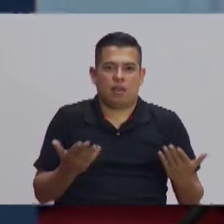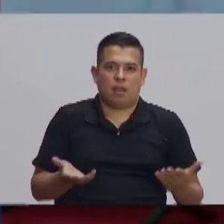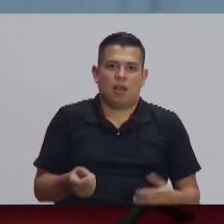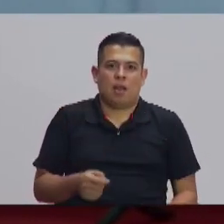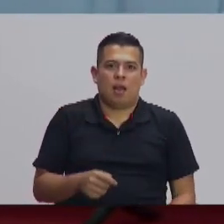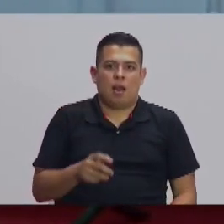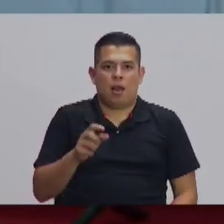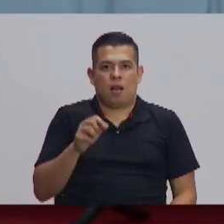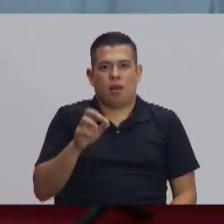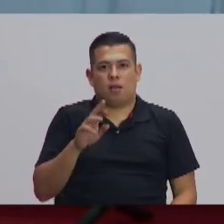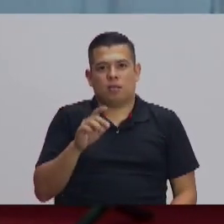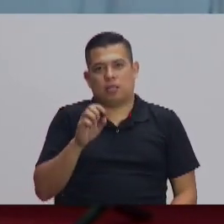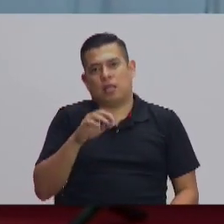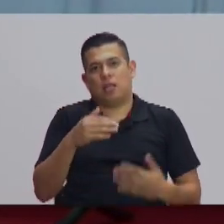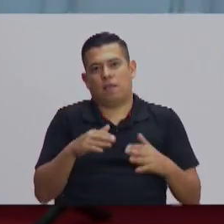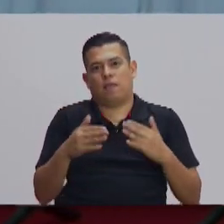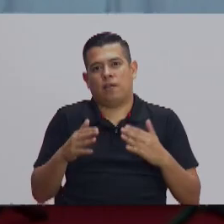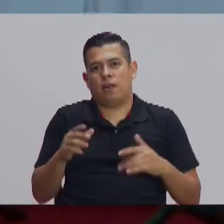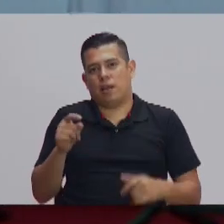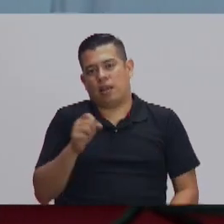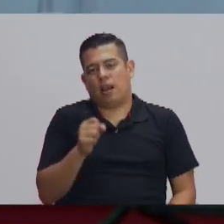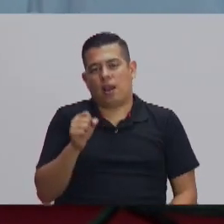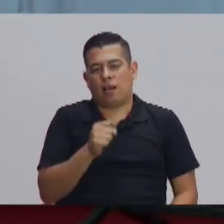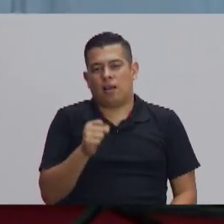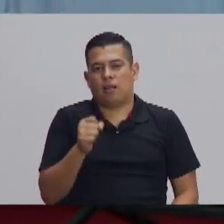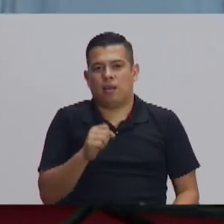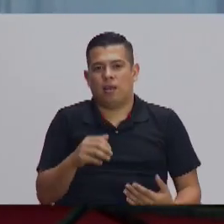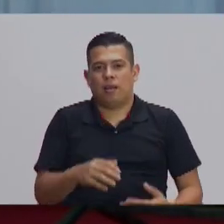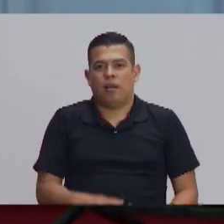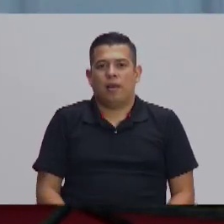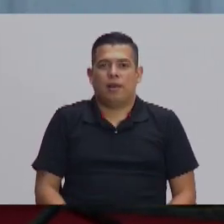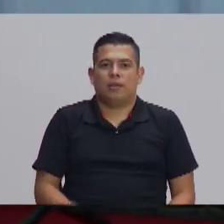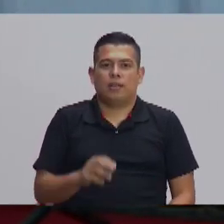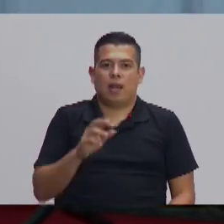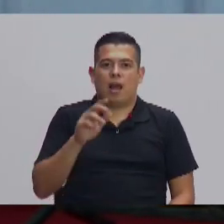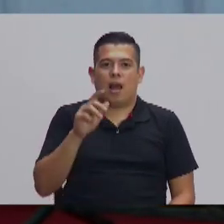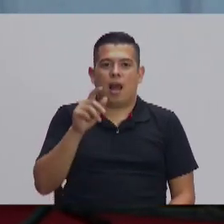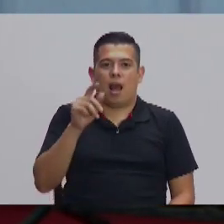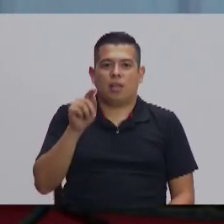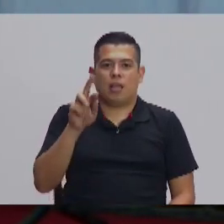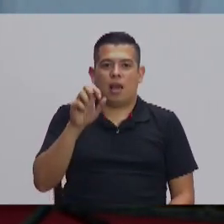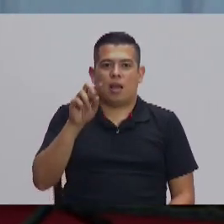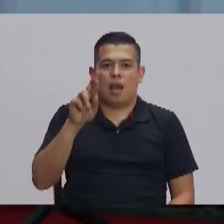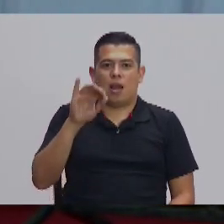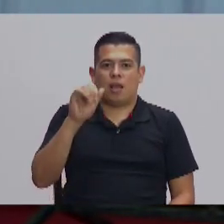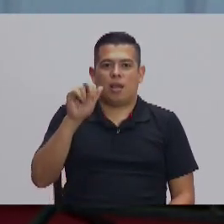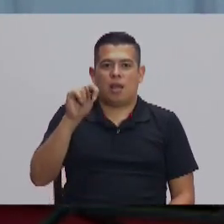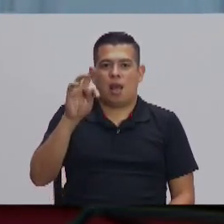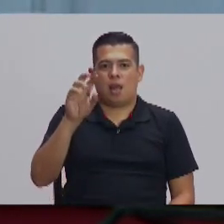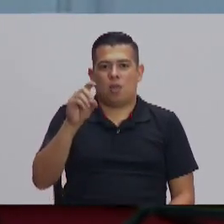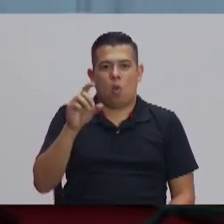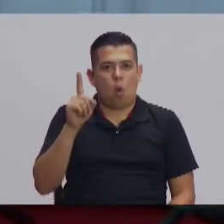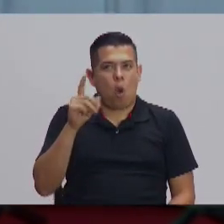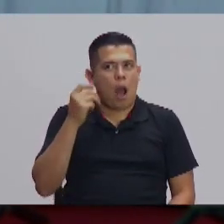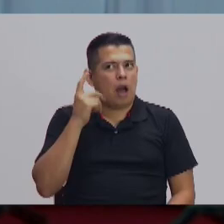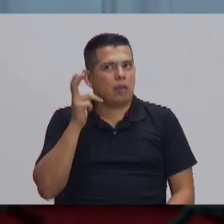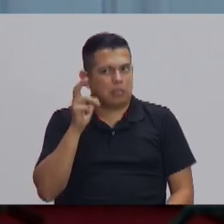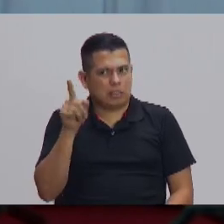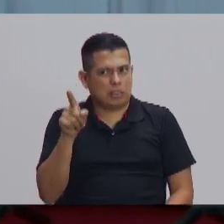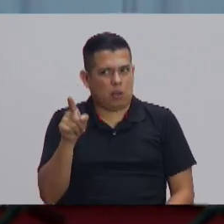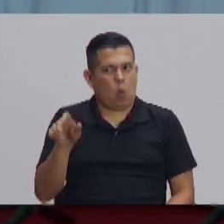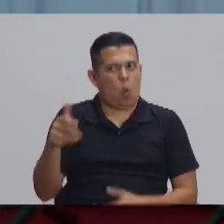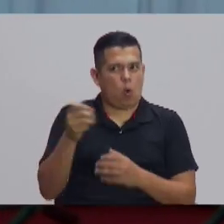para levantar a tanta lana adelantarán tanto el hermano parte bien se la oye claro